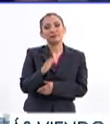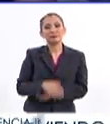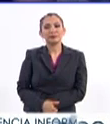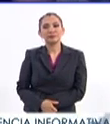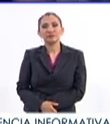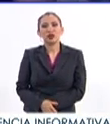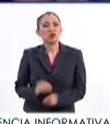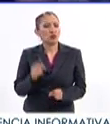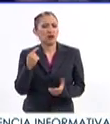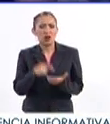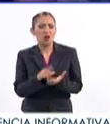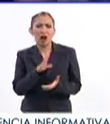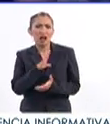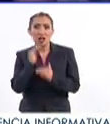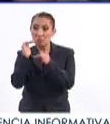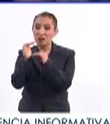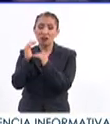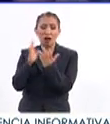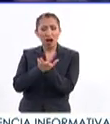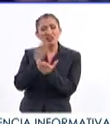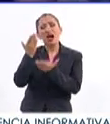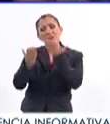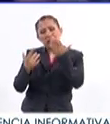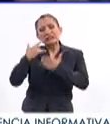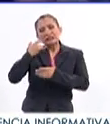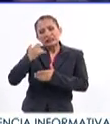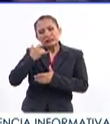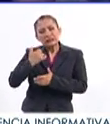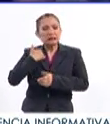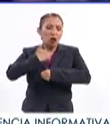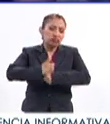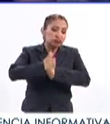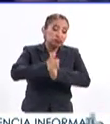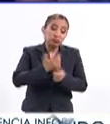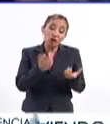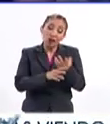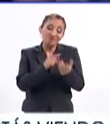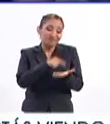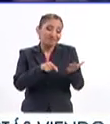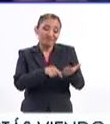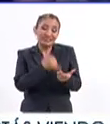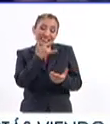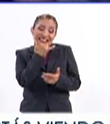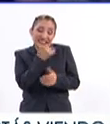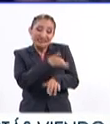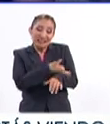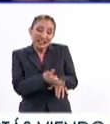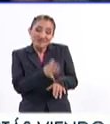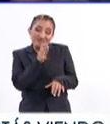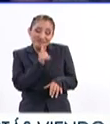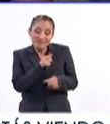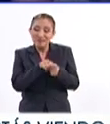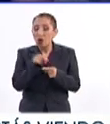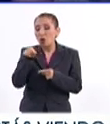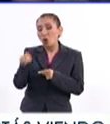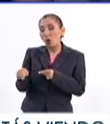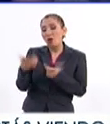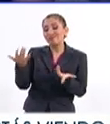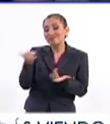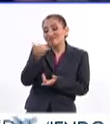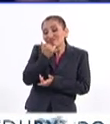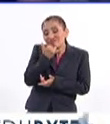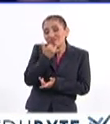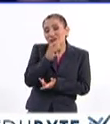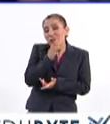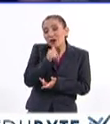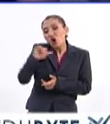enfocando. No creo que haya límites. Sí, a veces hay que sacrificar muchísimas cosas, hay que sacrificar pues familia, a veces hay que